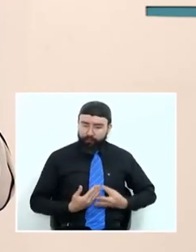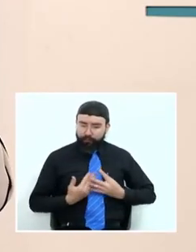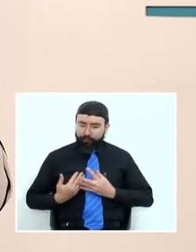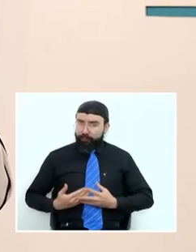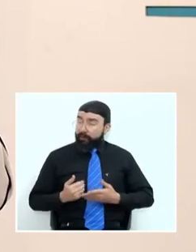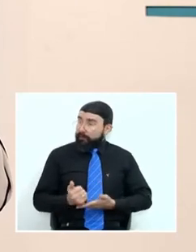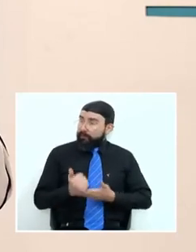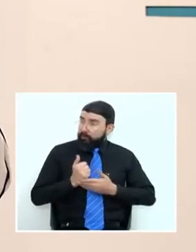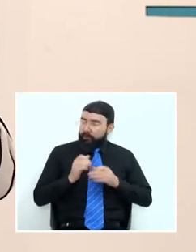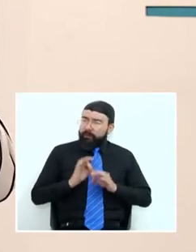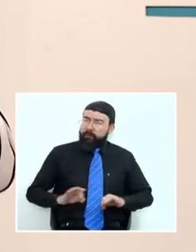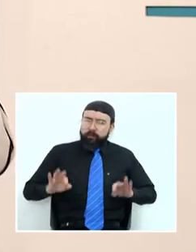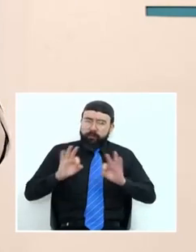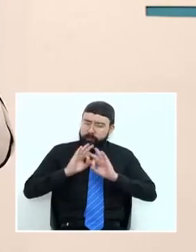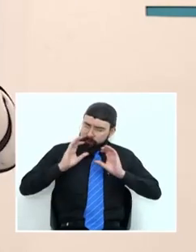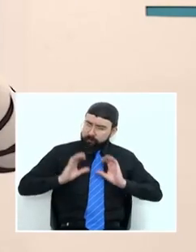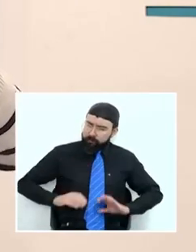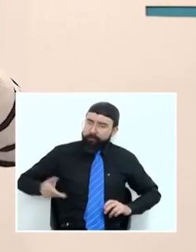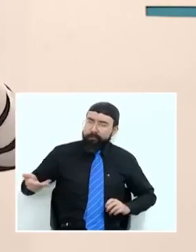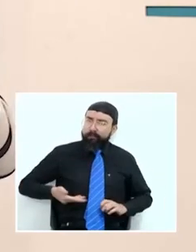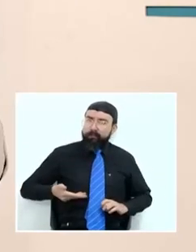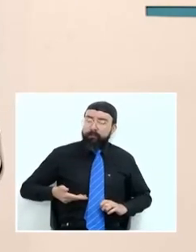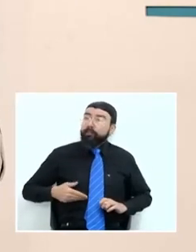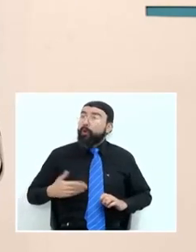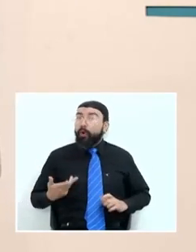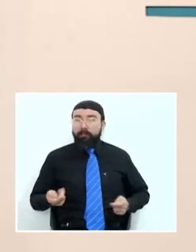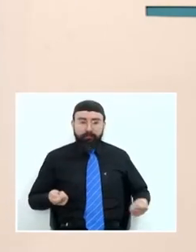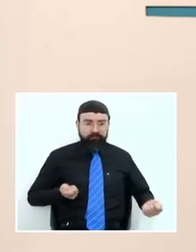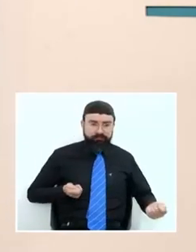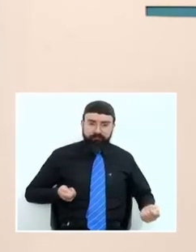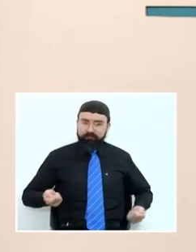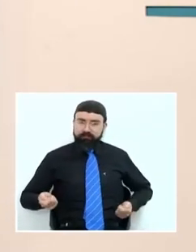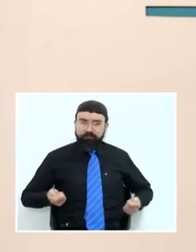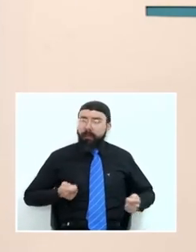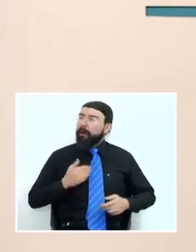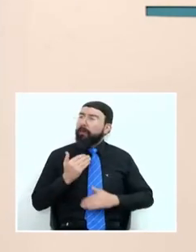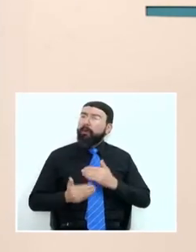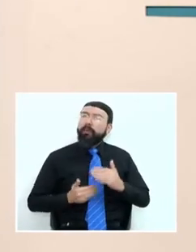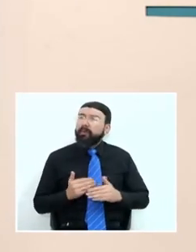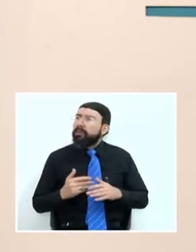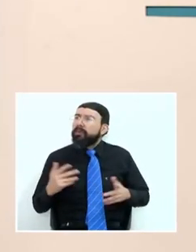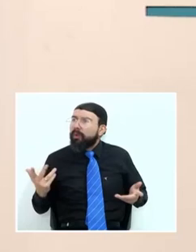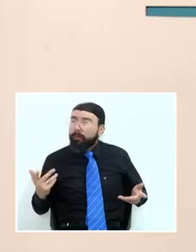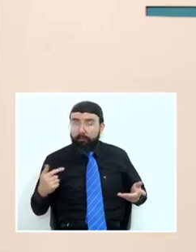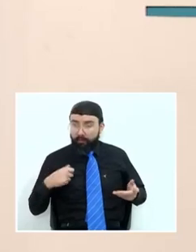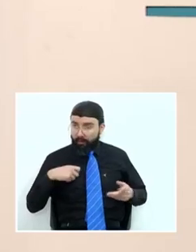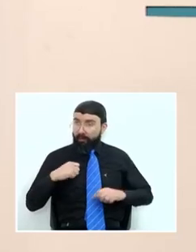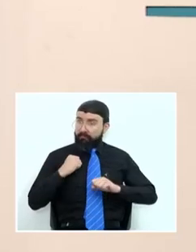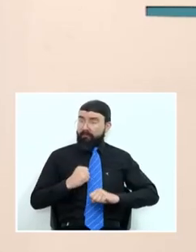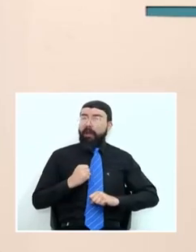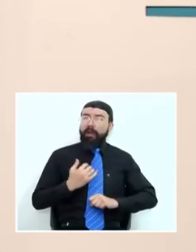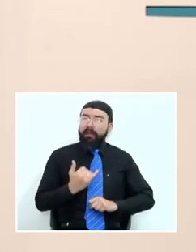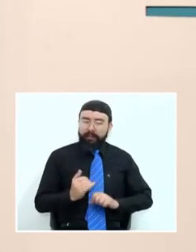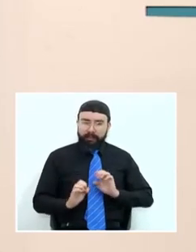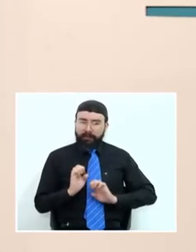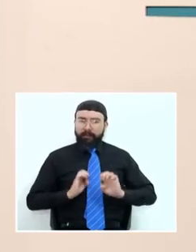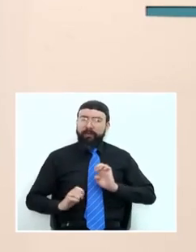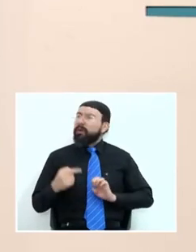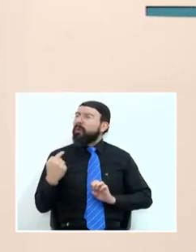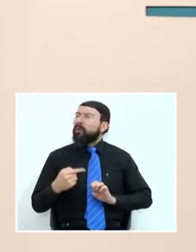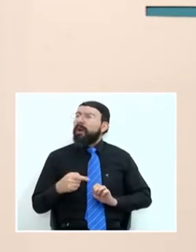cuerpo y es una manera de mantener equilibrado ese proceso de desintoxicación. Si yo tengo bueno el sistema inmunológico, ¿cuáles son esas